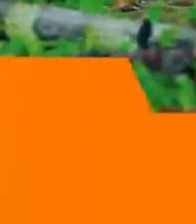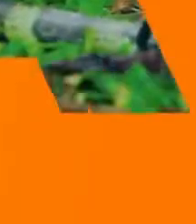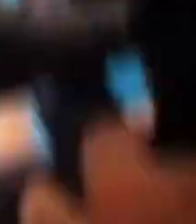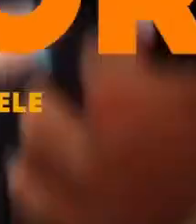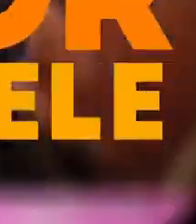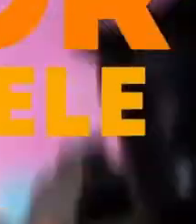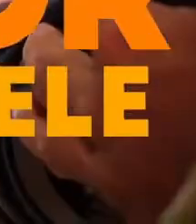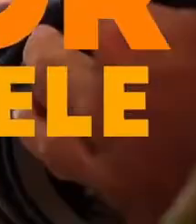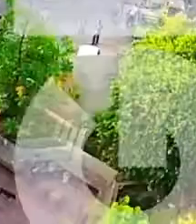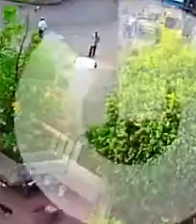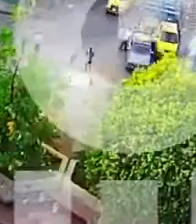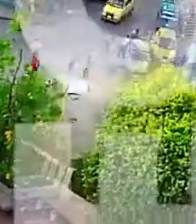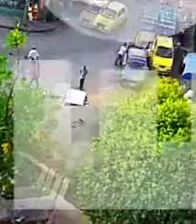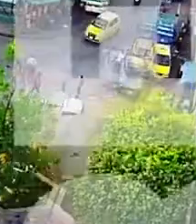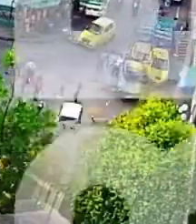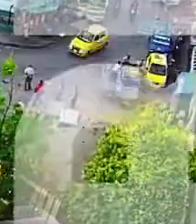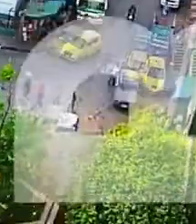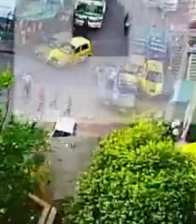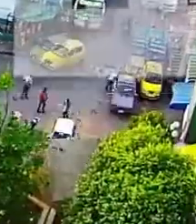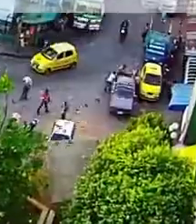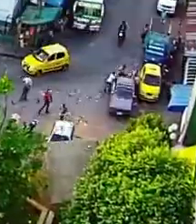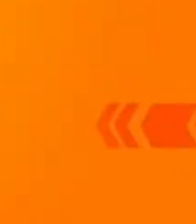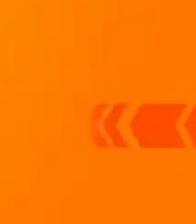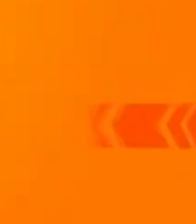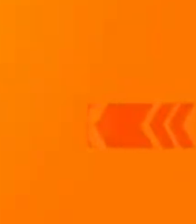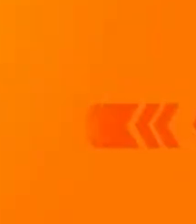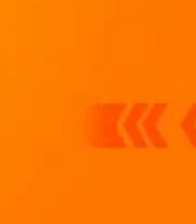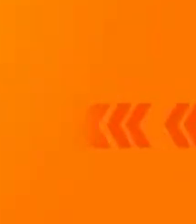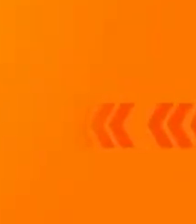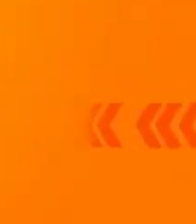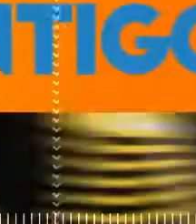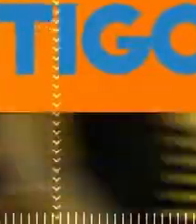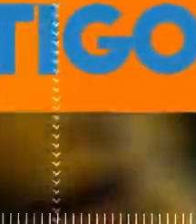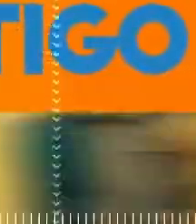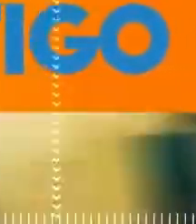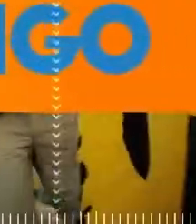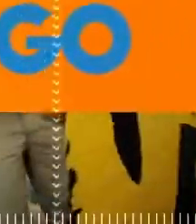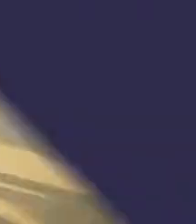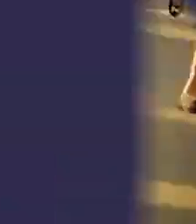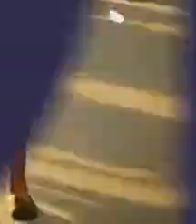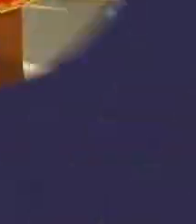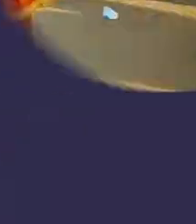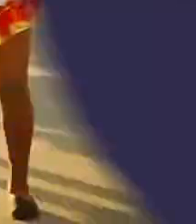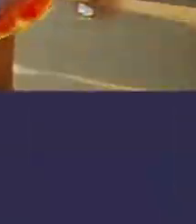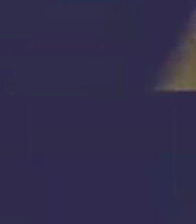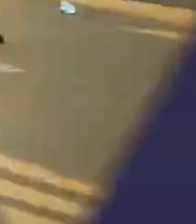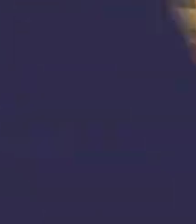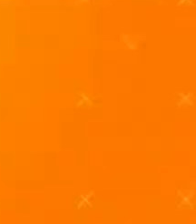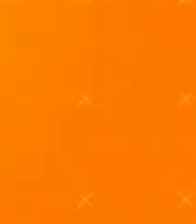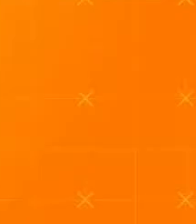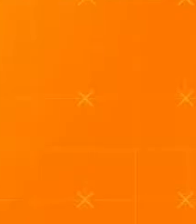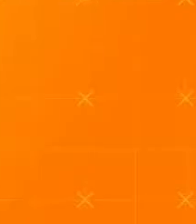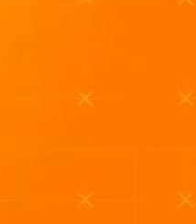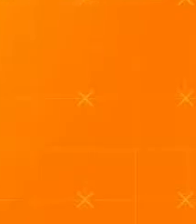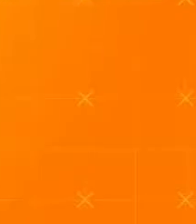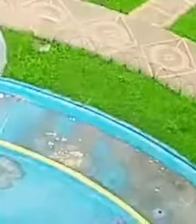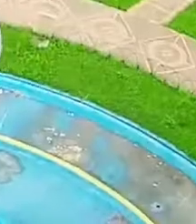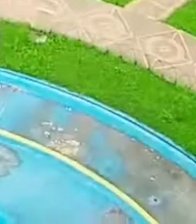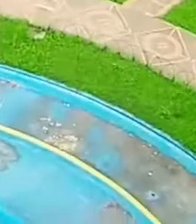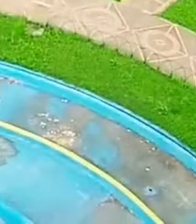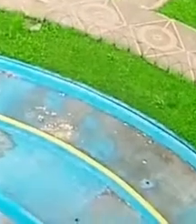vida. Es la mejor tele de nuestra región. Estamos contigo en el tu corazón.